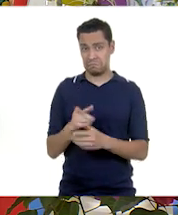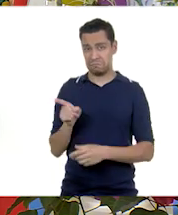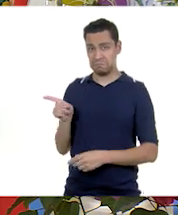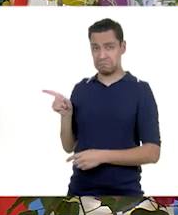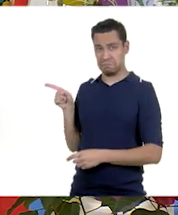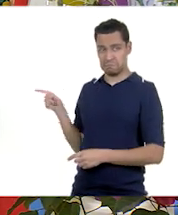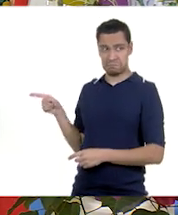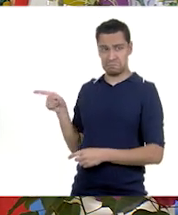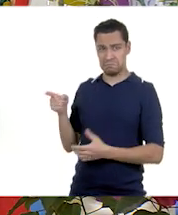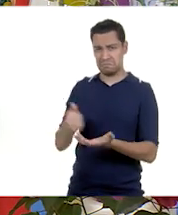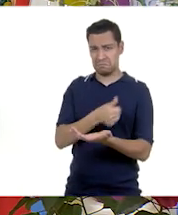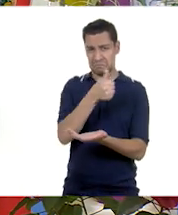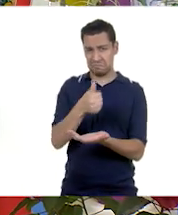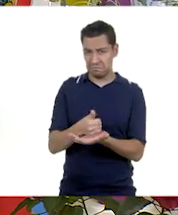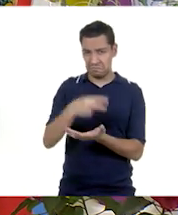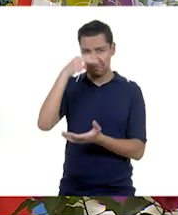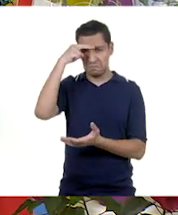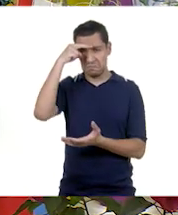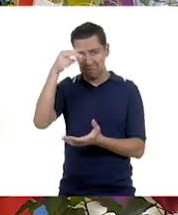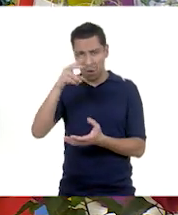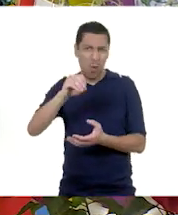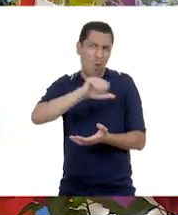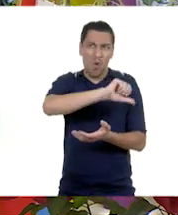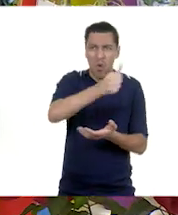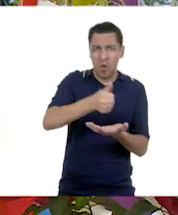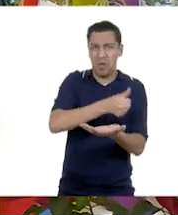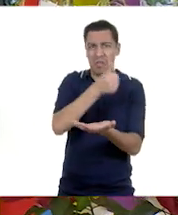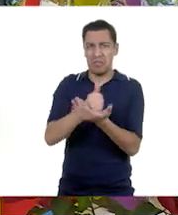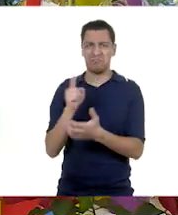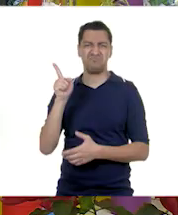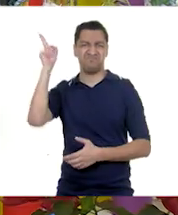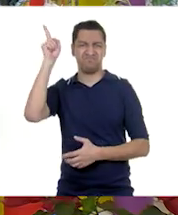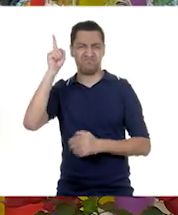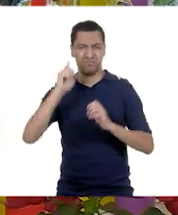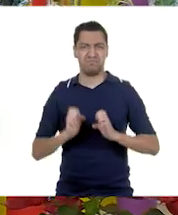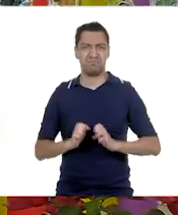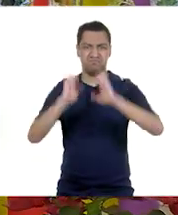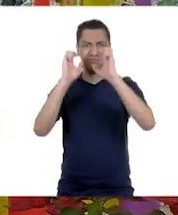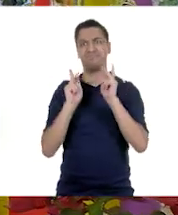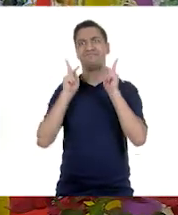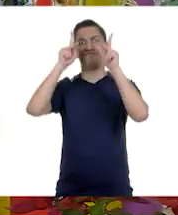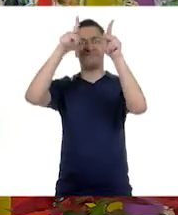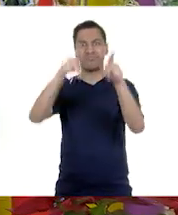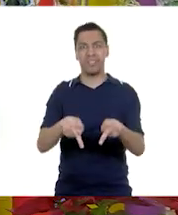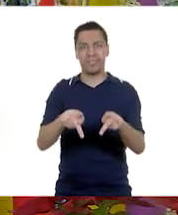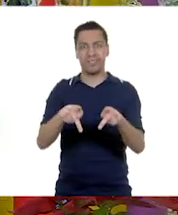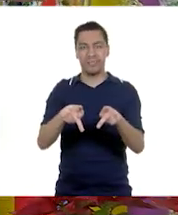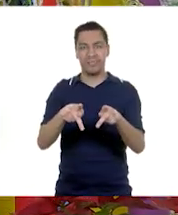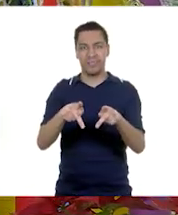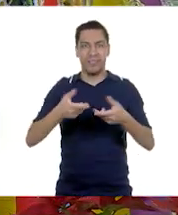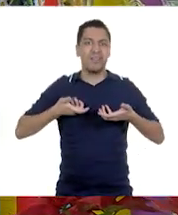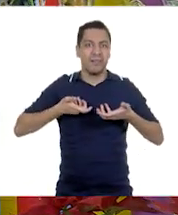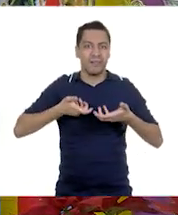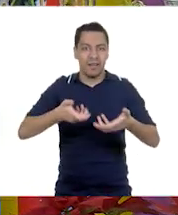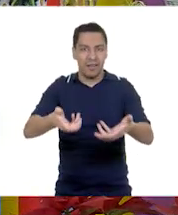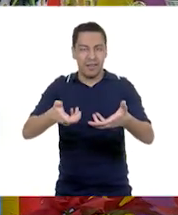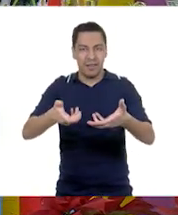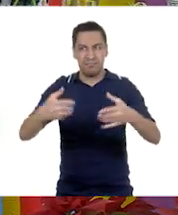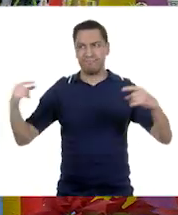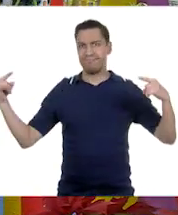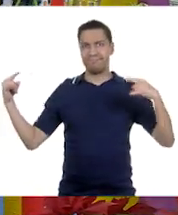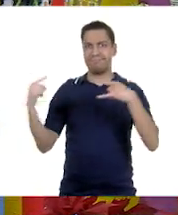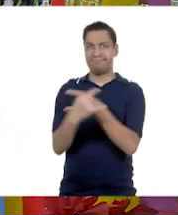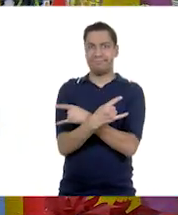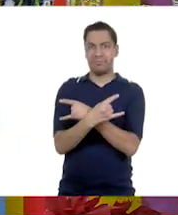de México solamente es gris y está llena de edificios, puentes y calles y ejes